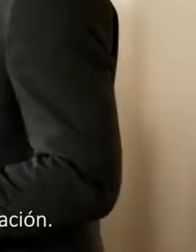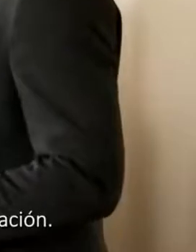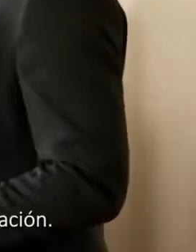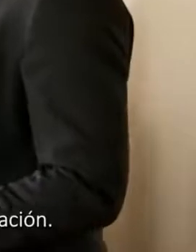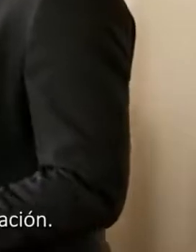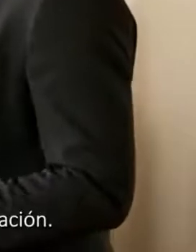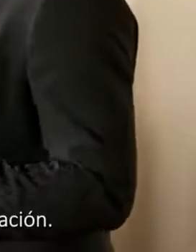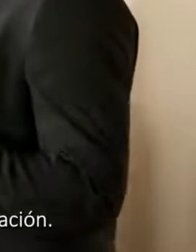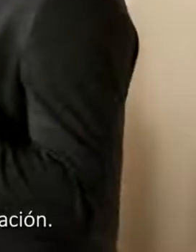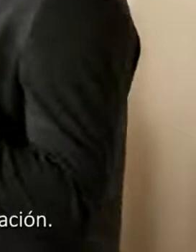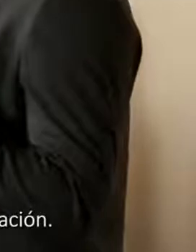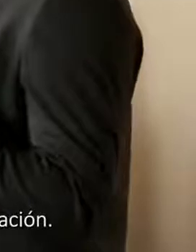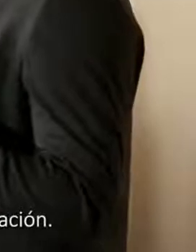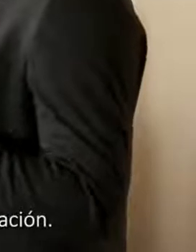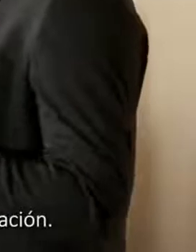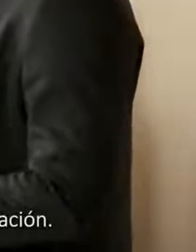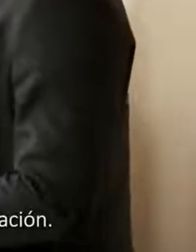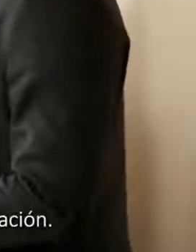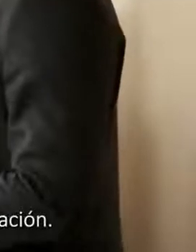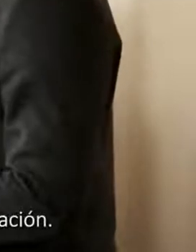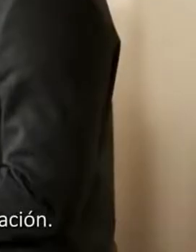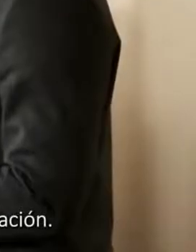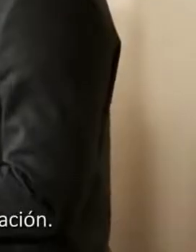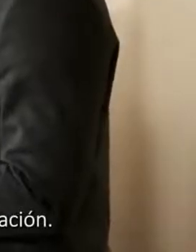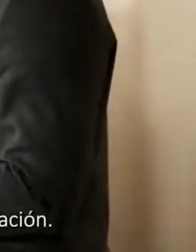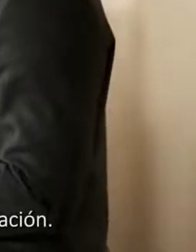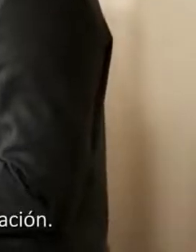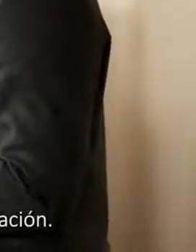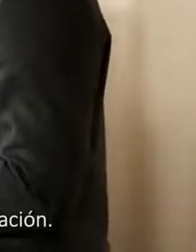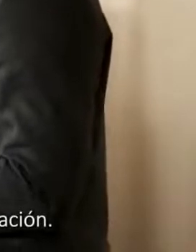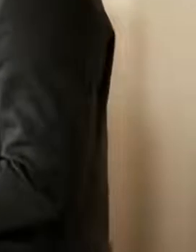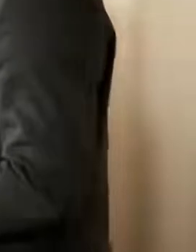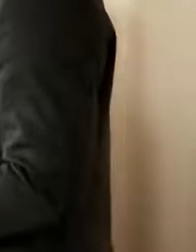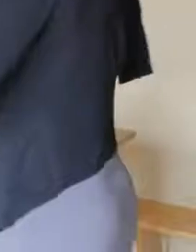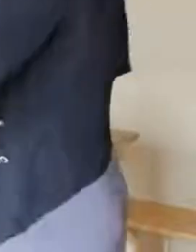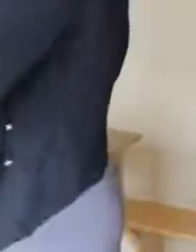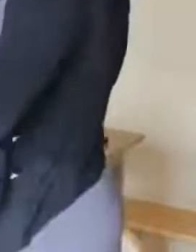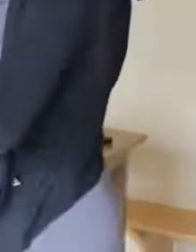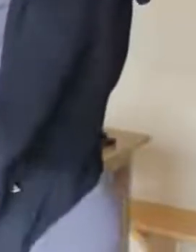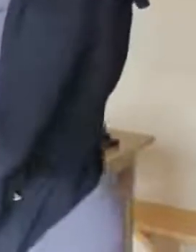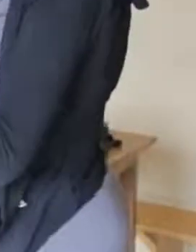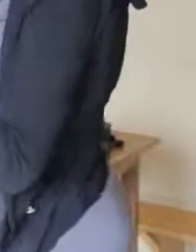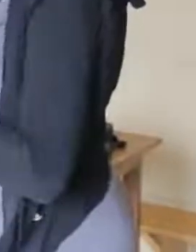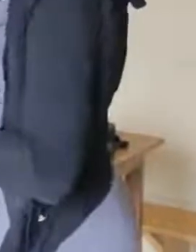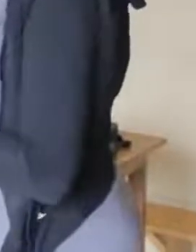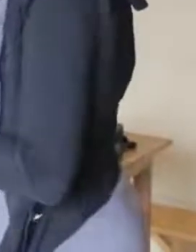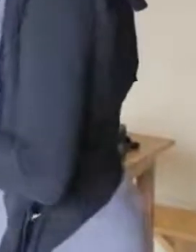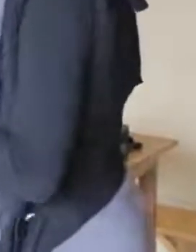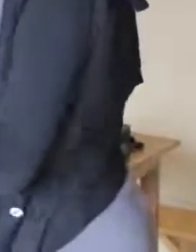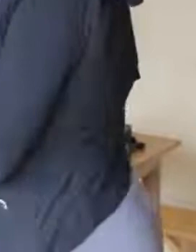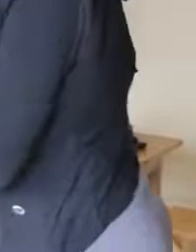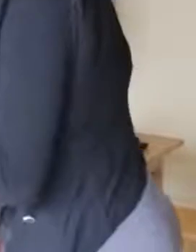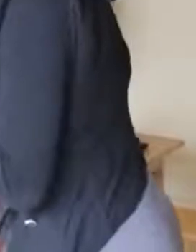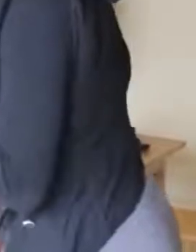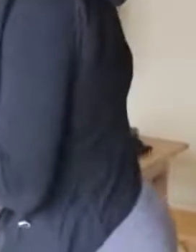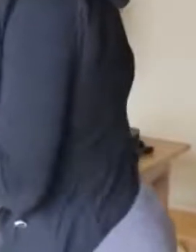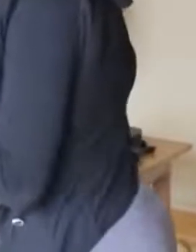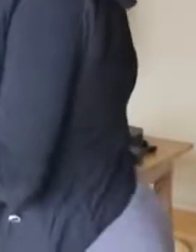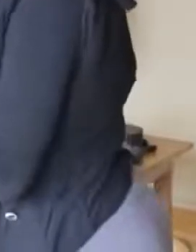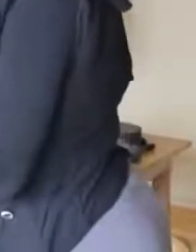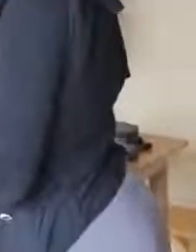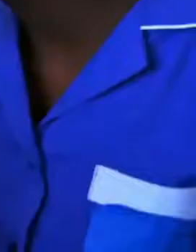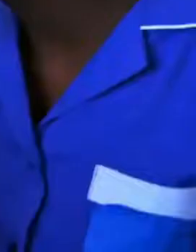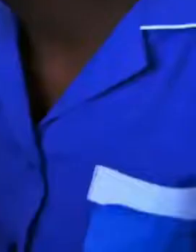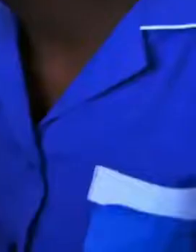Es preciso redactar un nuevo contrato social en torno a la educación. Colectivamente, debemos reforzar la educación como un